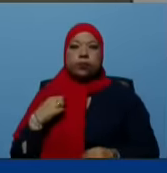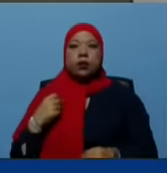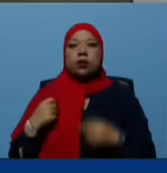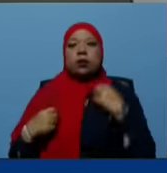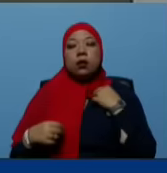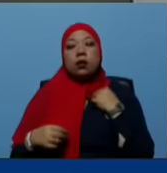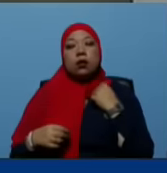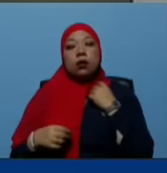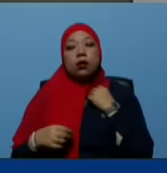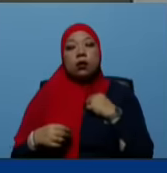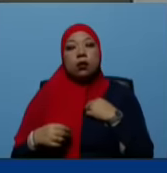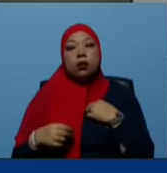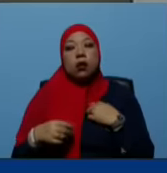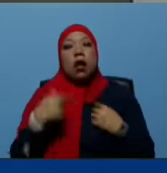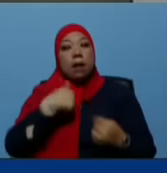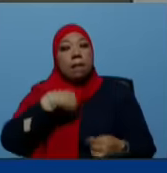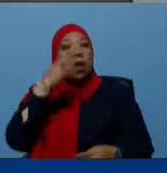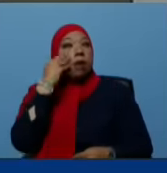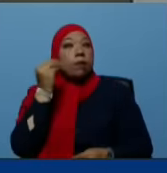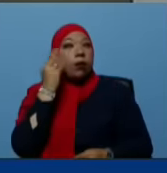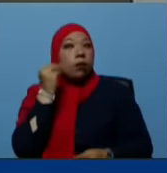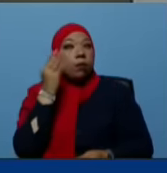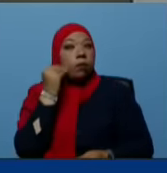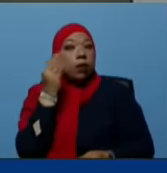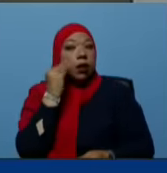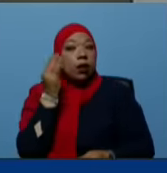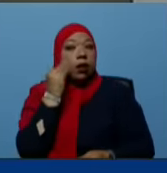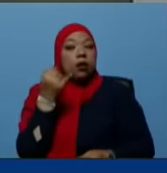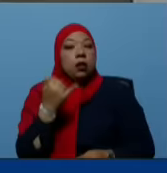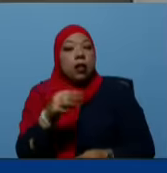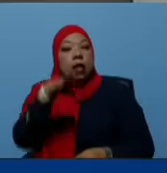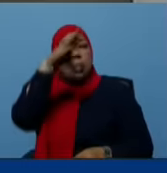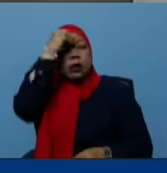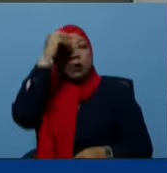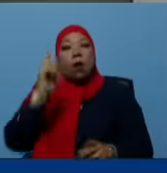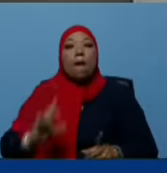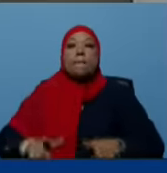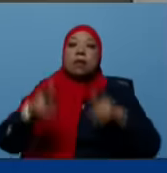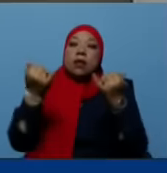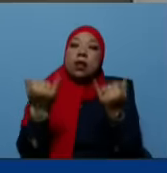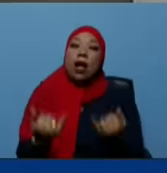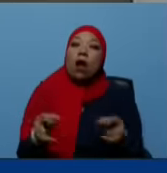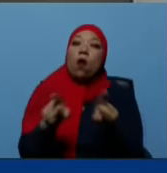experiencia que se ha ganado, las lecciones que se han obtenido permiten actuar.